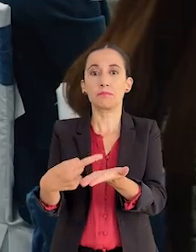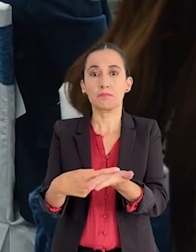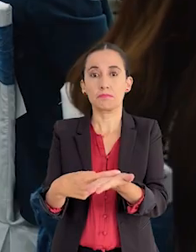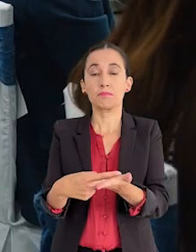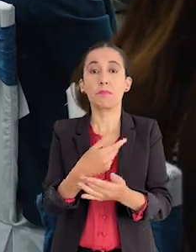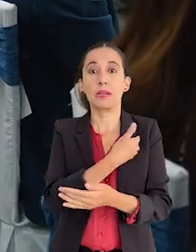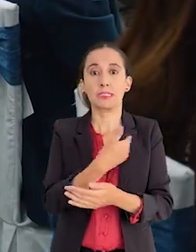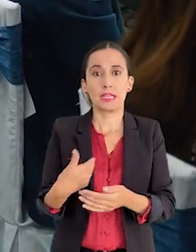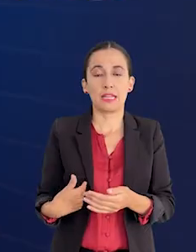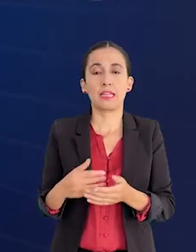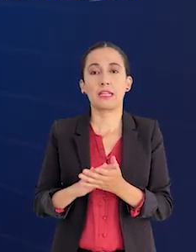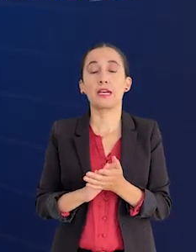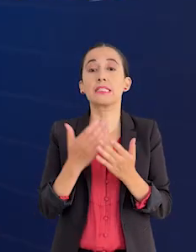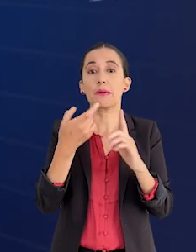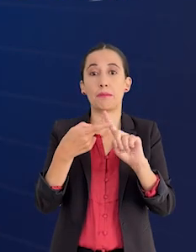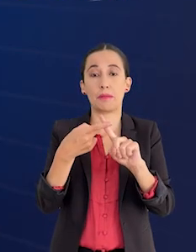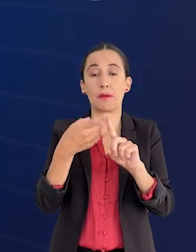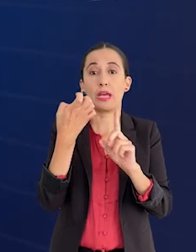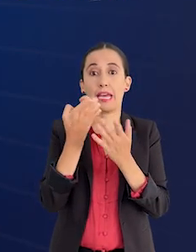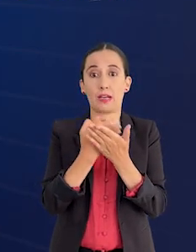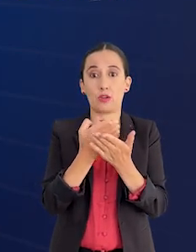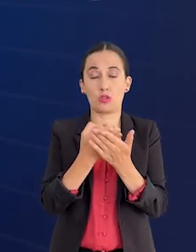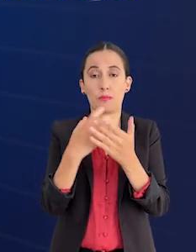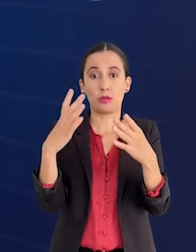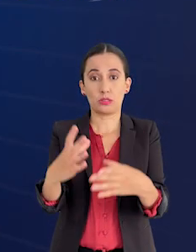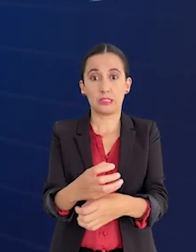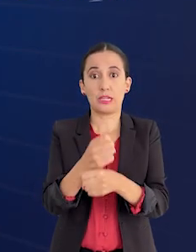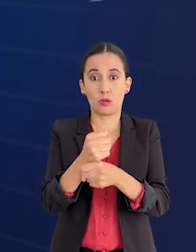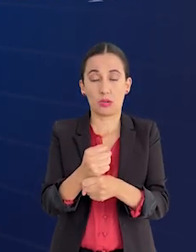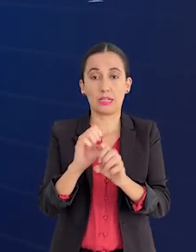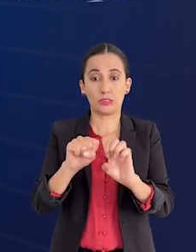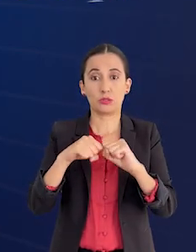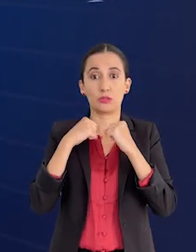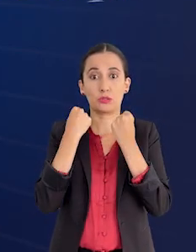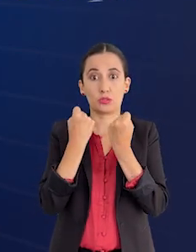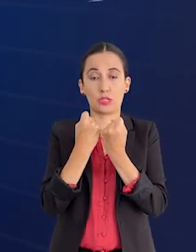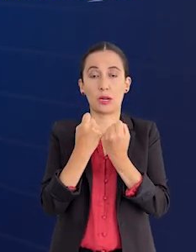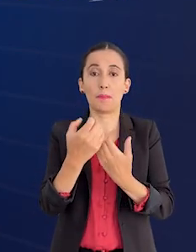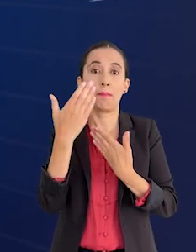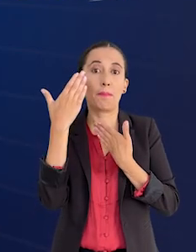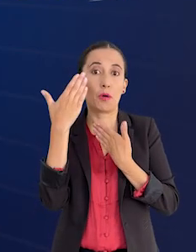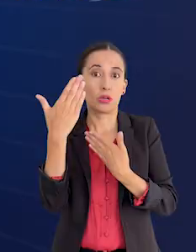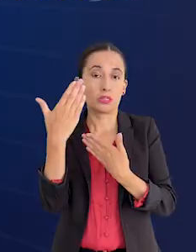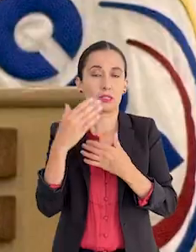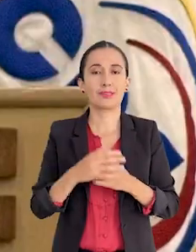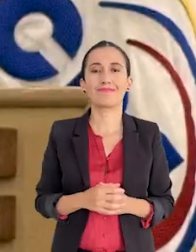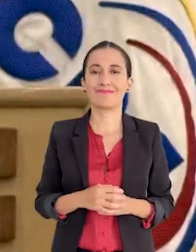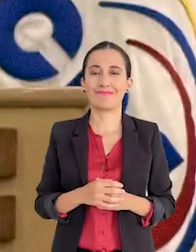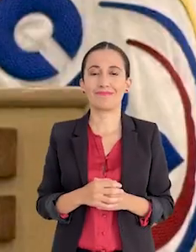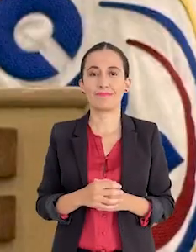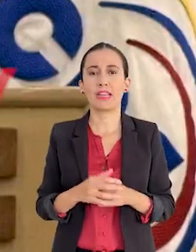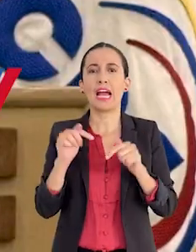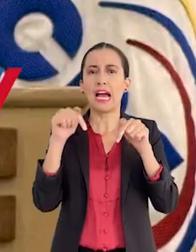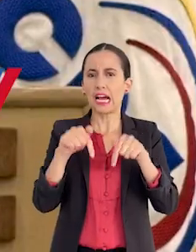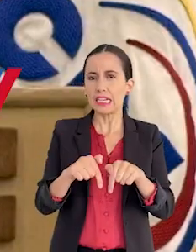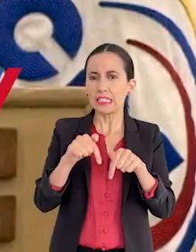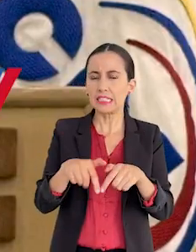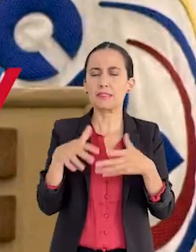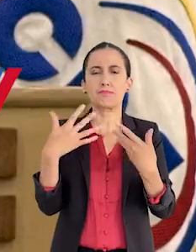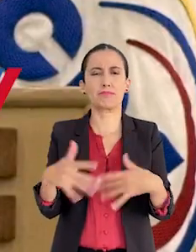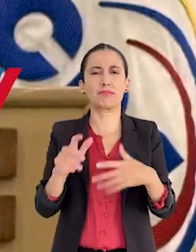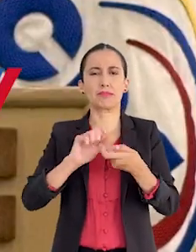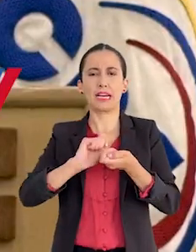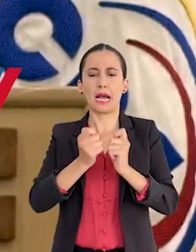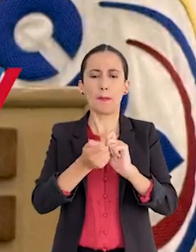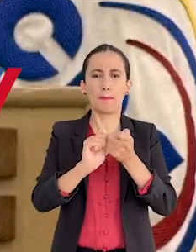candidatos presidenciales: económico, seguridad, social, político. En un mundo en